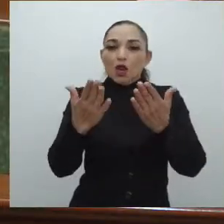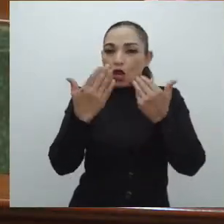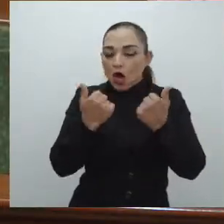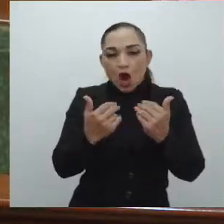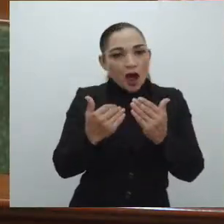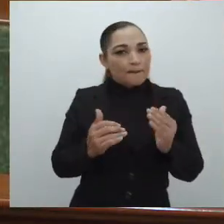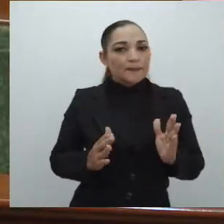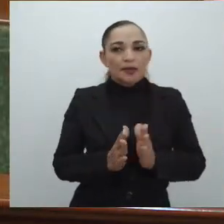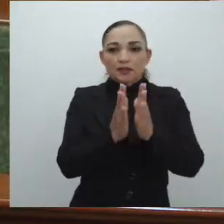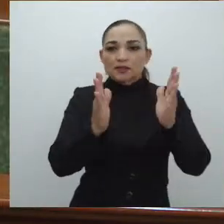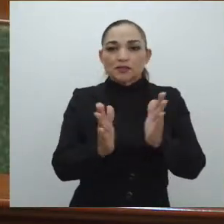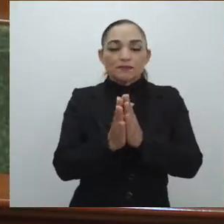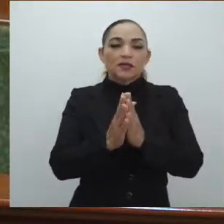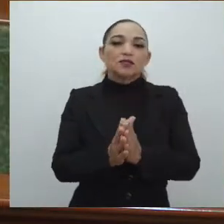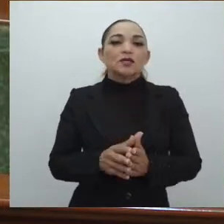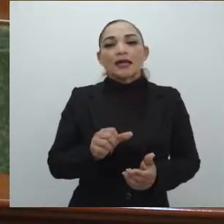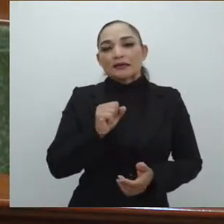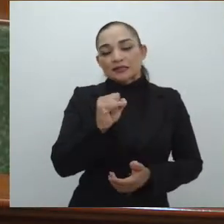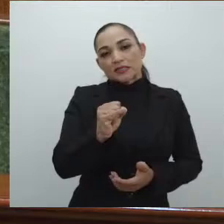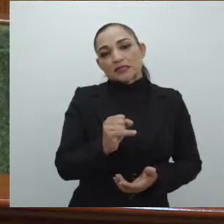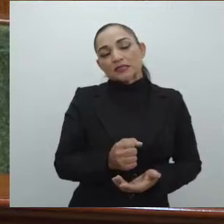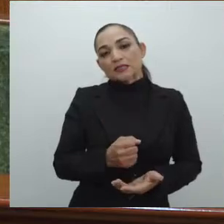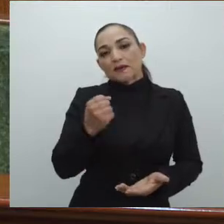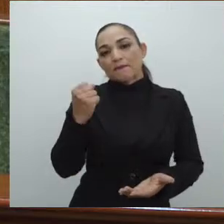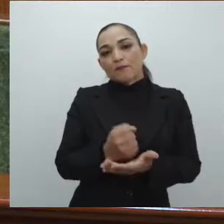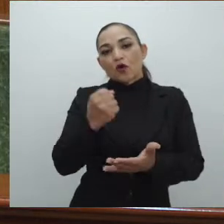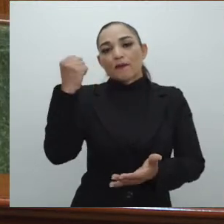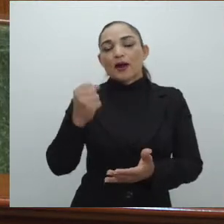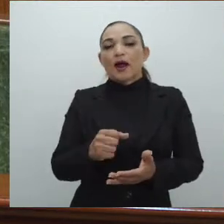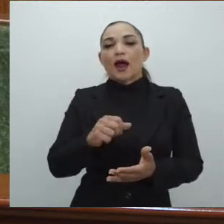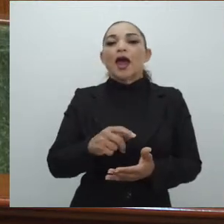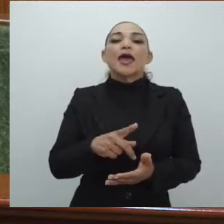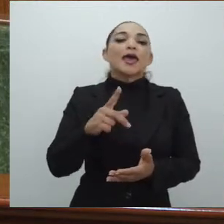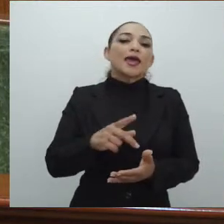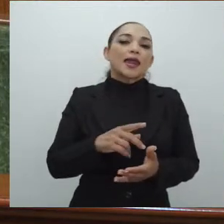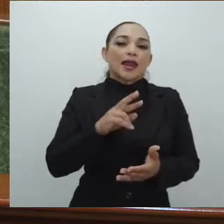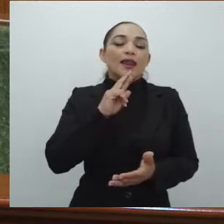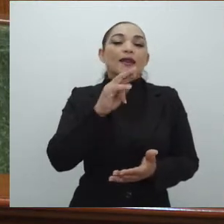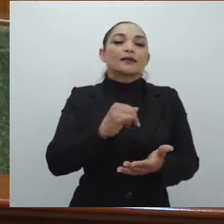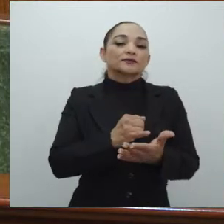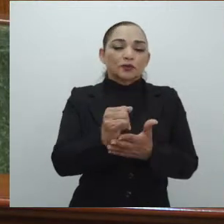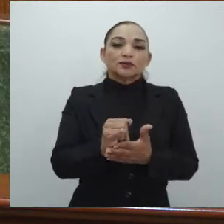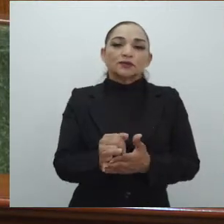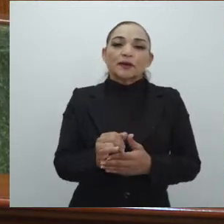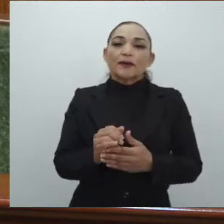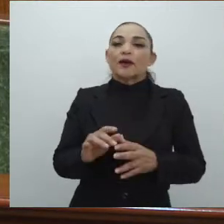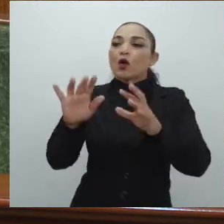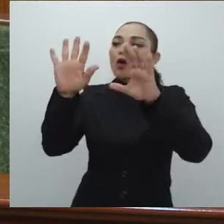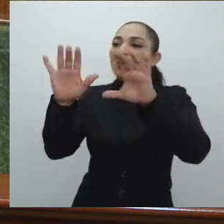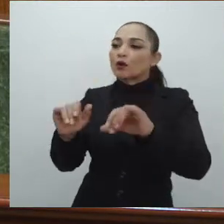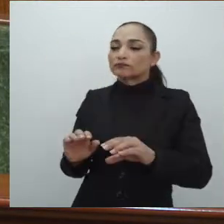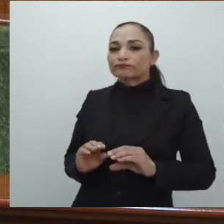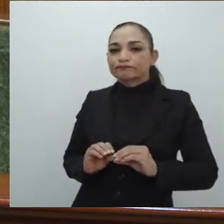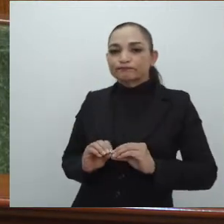particular, se da por aprobado el dictamen. Expídase el decreto correspondiente.